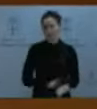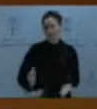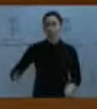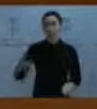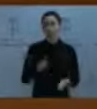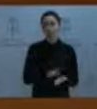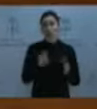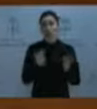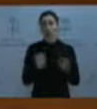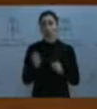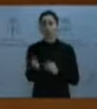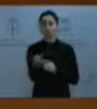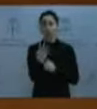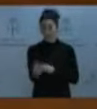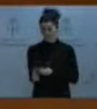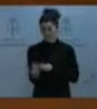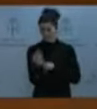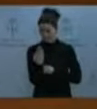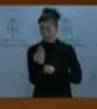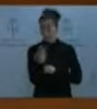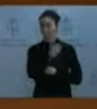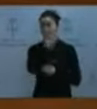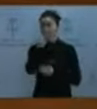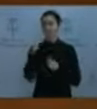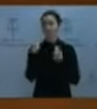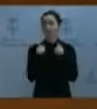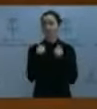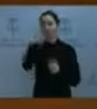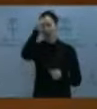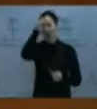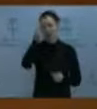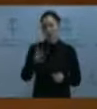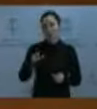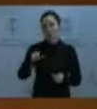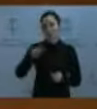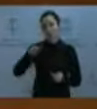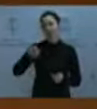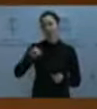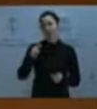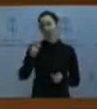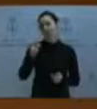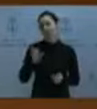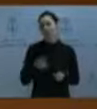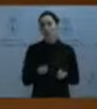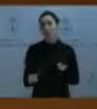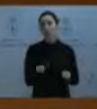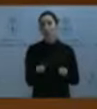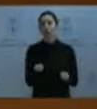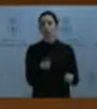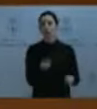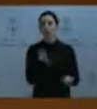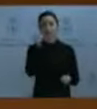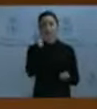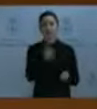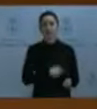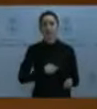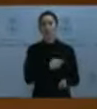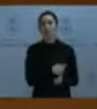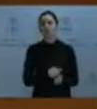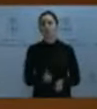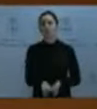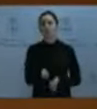ellos la alemana Ulrike Rodust, que es la coordinadora del Comité de Pesquerías del Parlamento Europeo, que la dirigió a la ministra Isabel